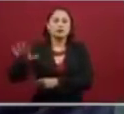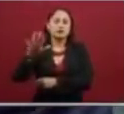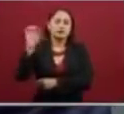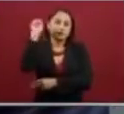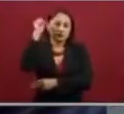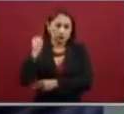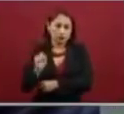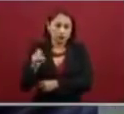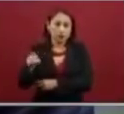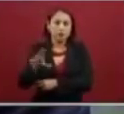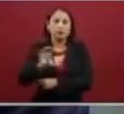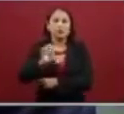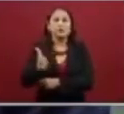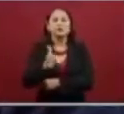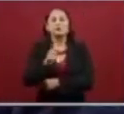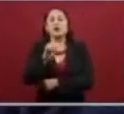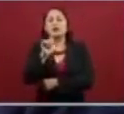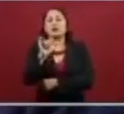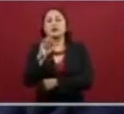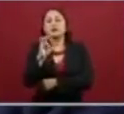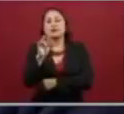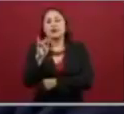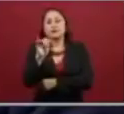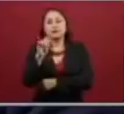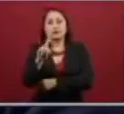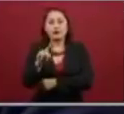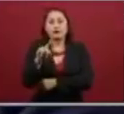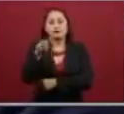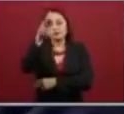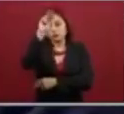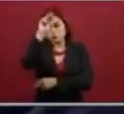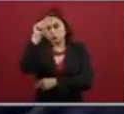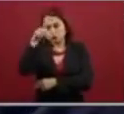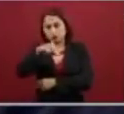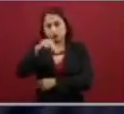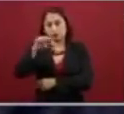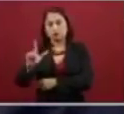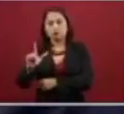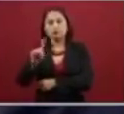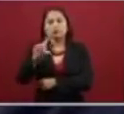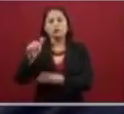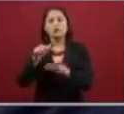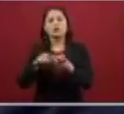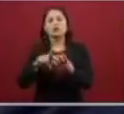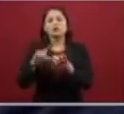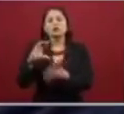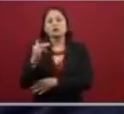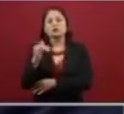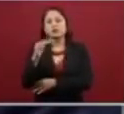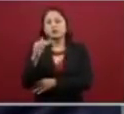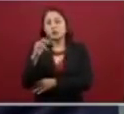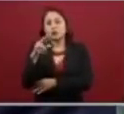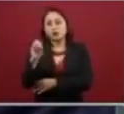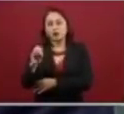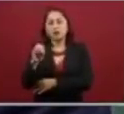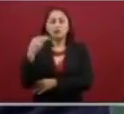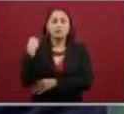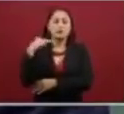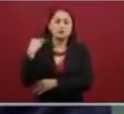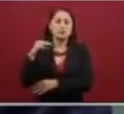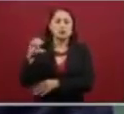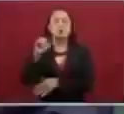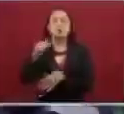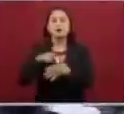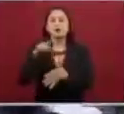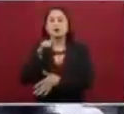Libertad en Nuevo León, Chigüero en Michoacán y Zapotillo en